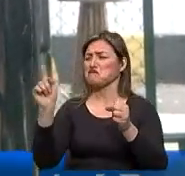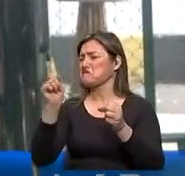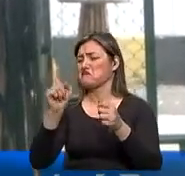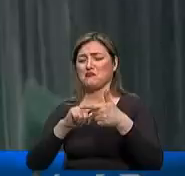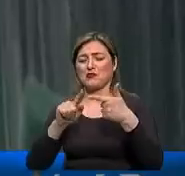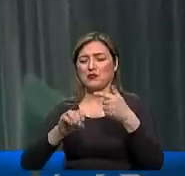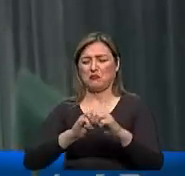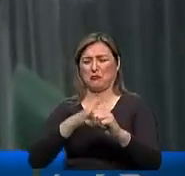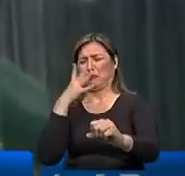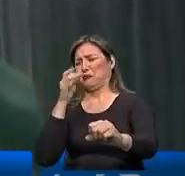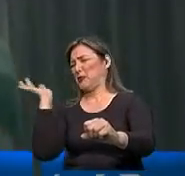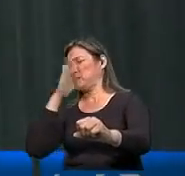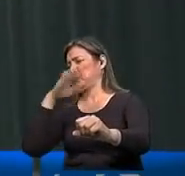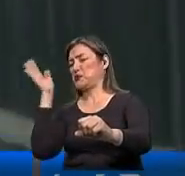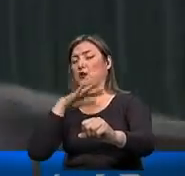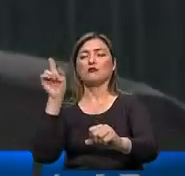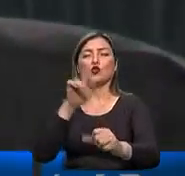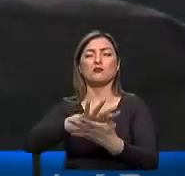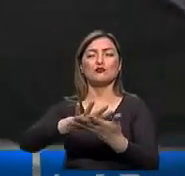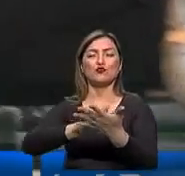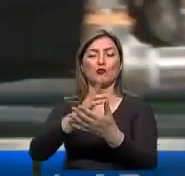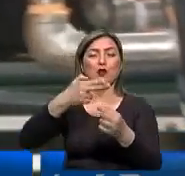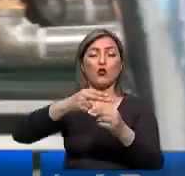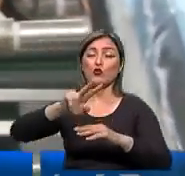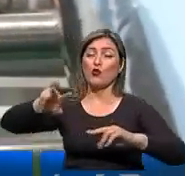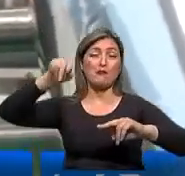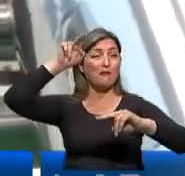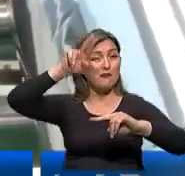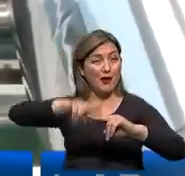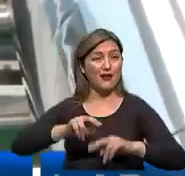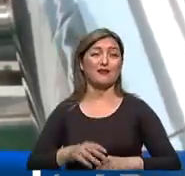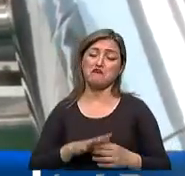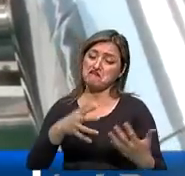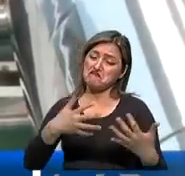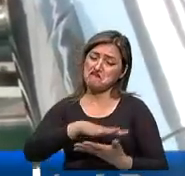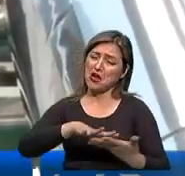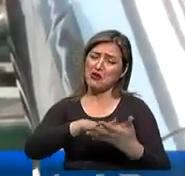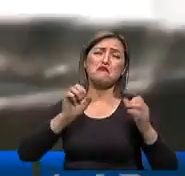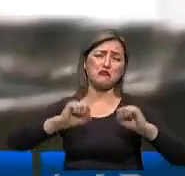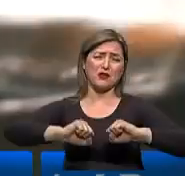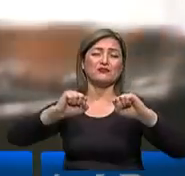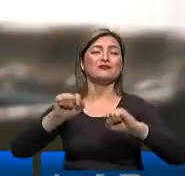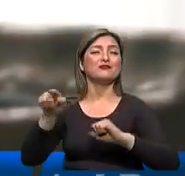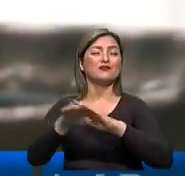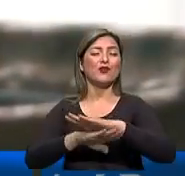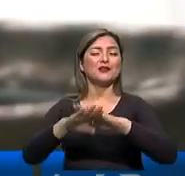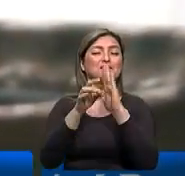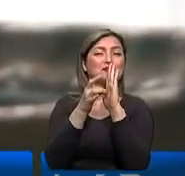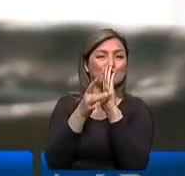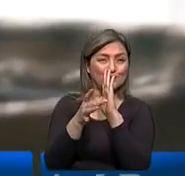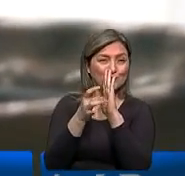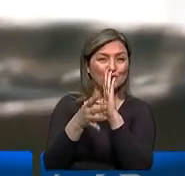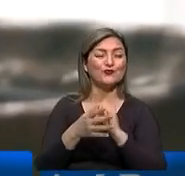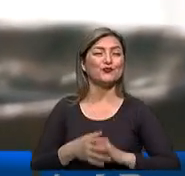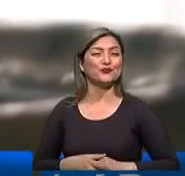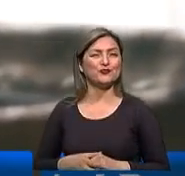humos contaminantes y puede mezclarse con el combustible normal. Pero lo mejor de todo es que está hecha a base de plástico.